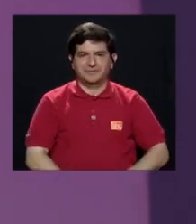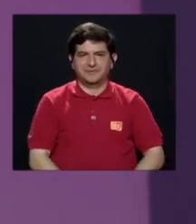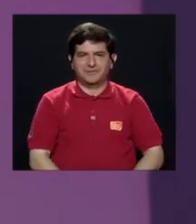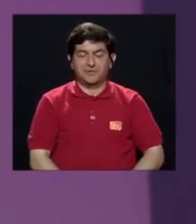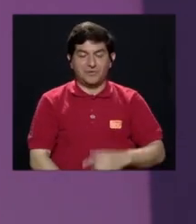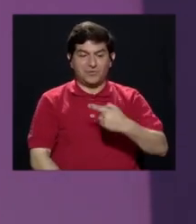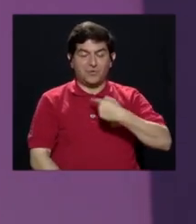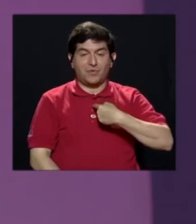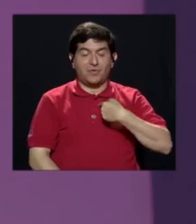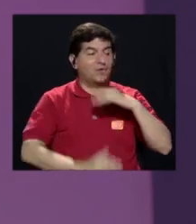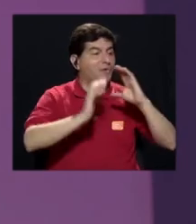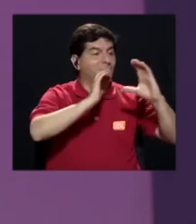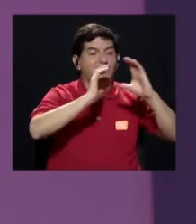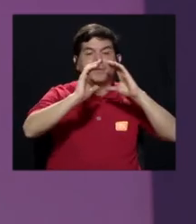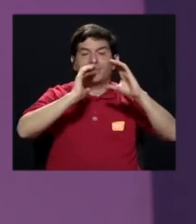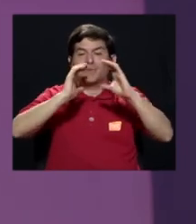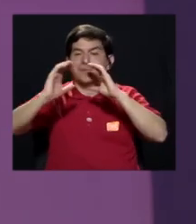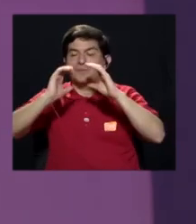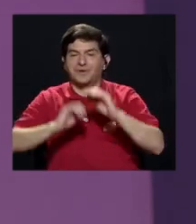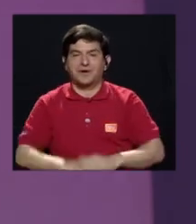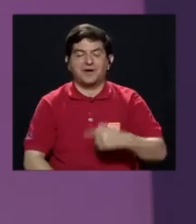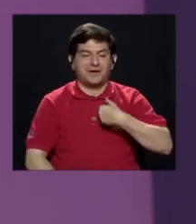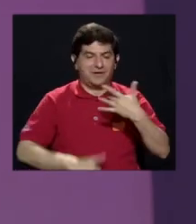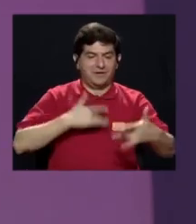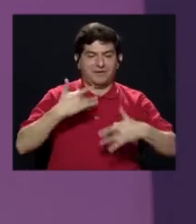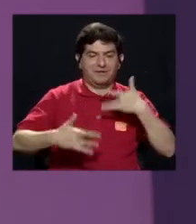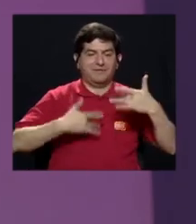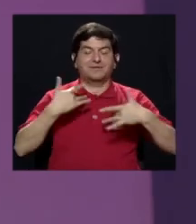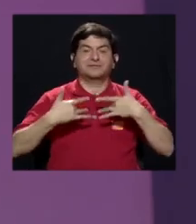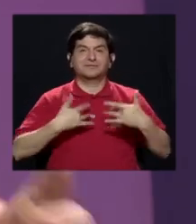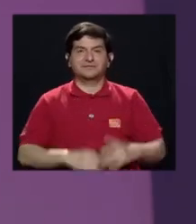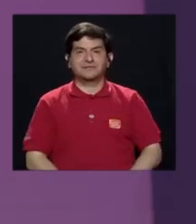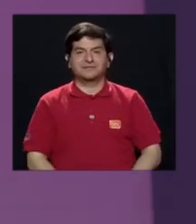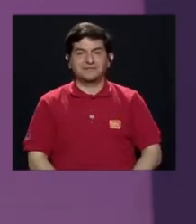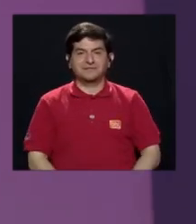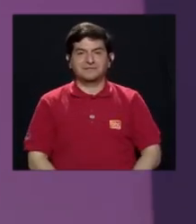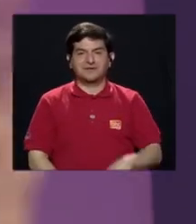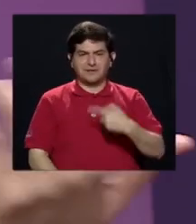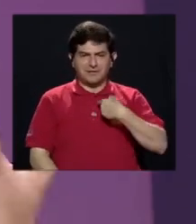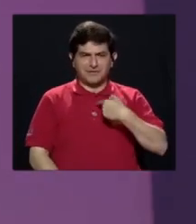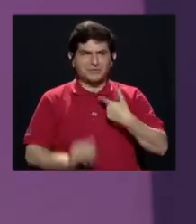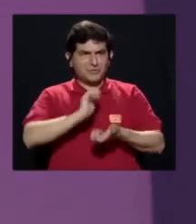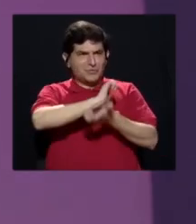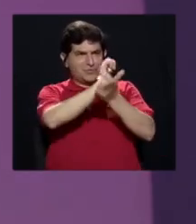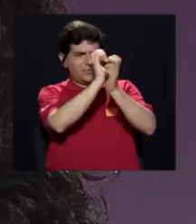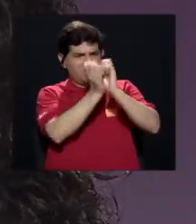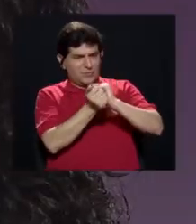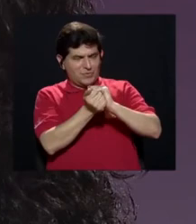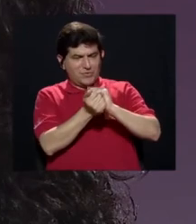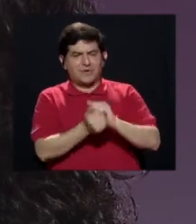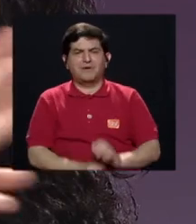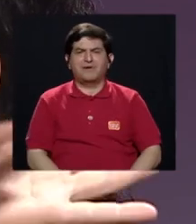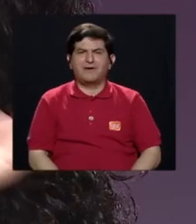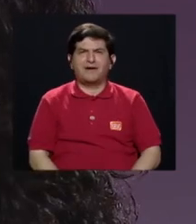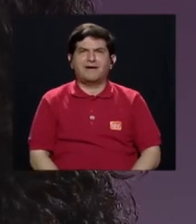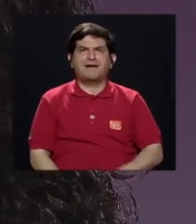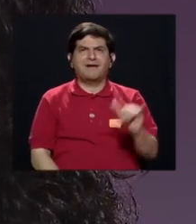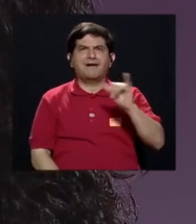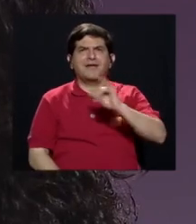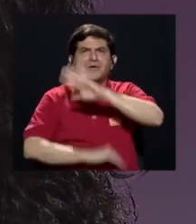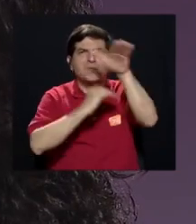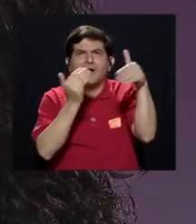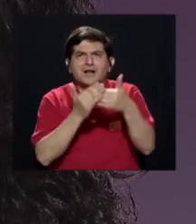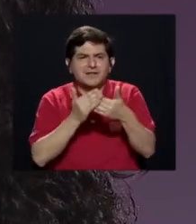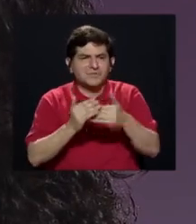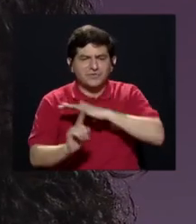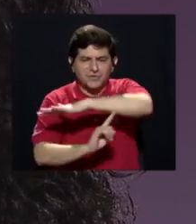con lo que uno comunica y es como con lo que uno se siente. Y yo creo que si uno se está transformando a sí mismo, se está transformando todos